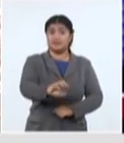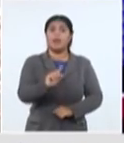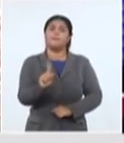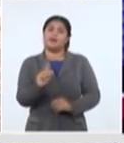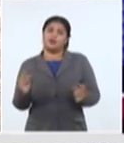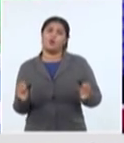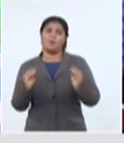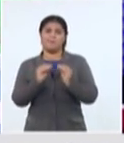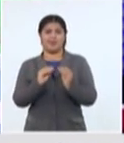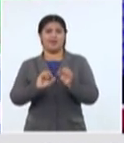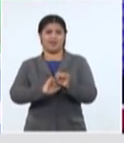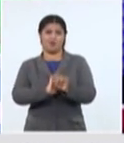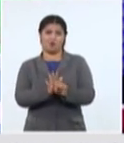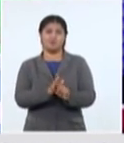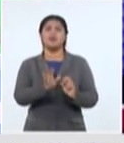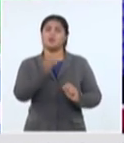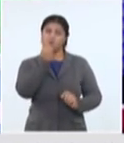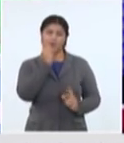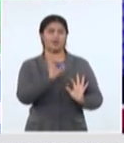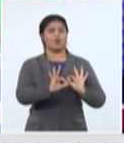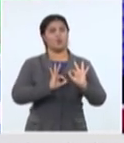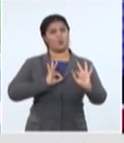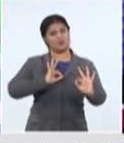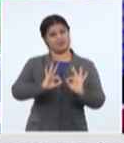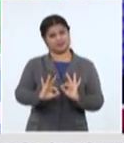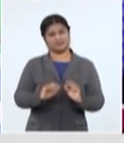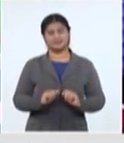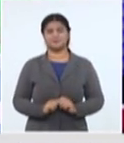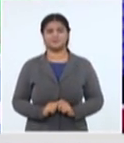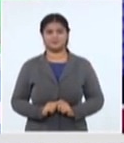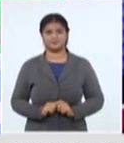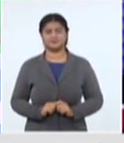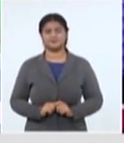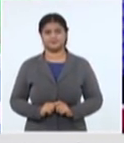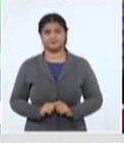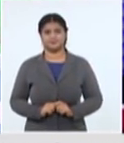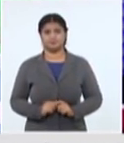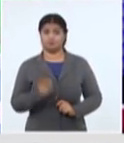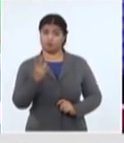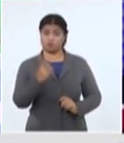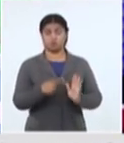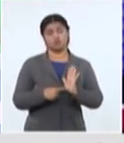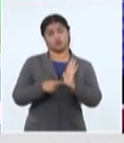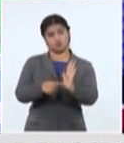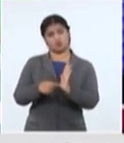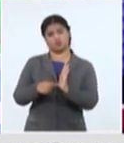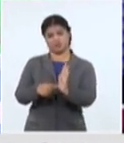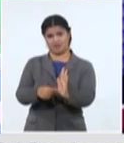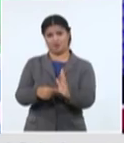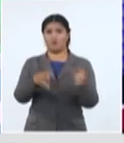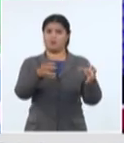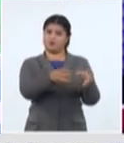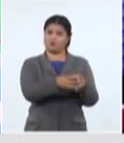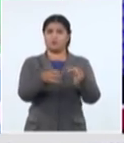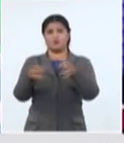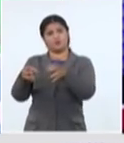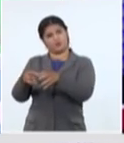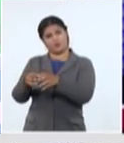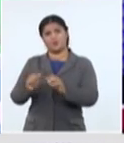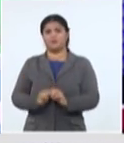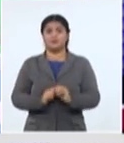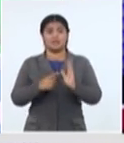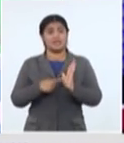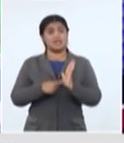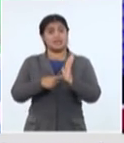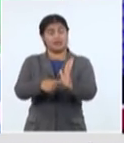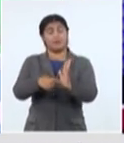tributen al bienestar de las personas. En este sentido, yo me atrevería a decir que una de las recomendaciones fundamentales es el